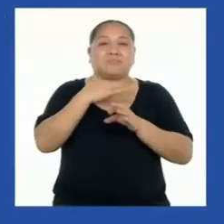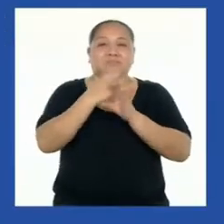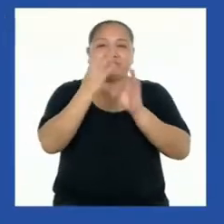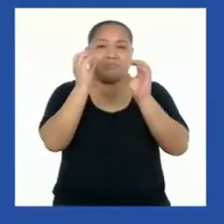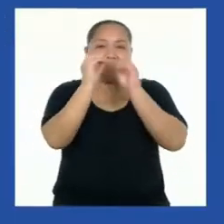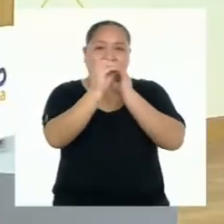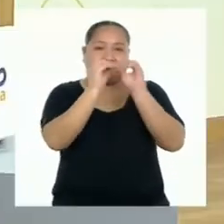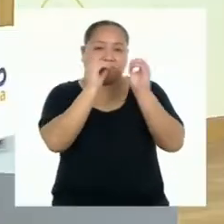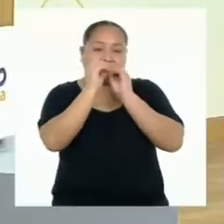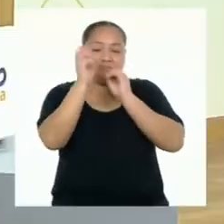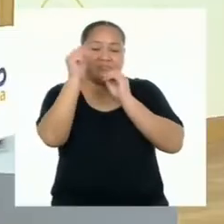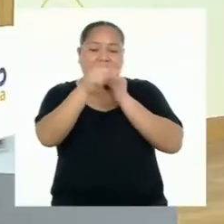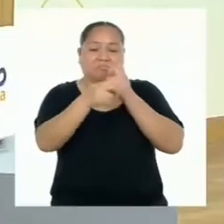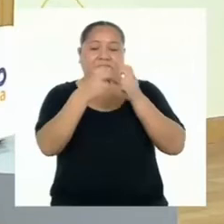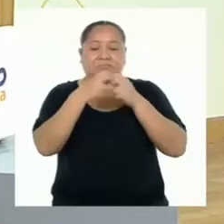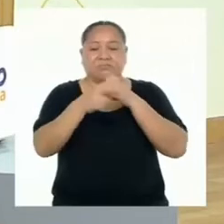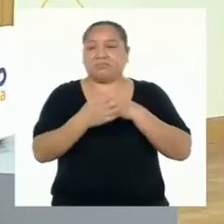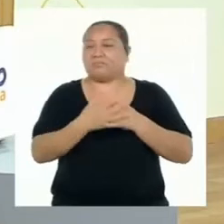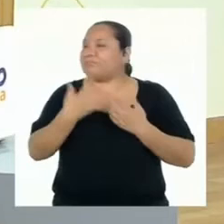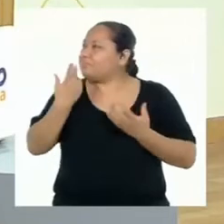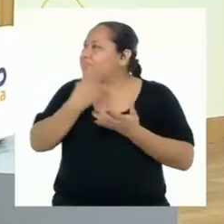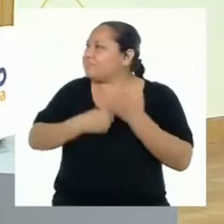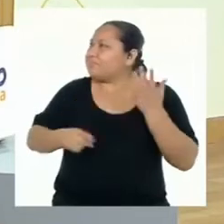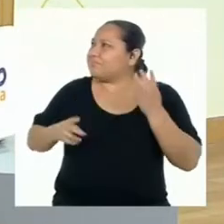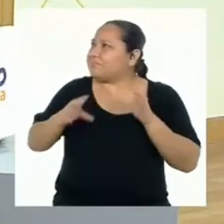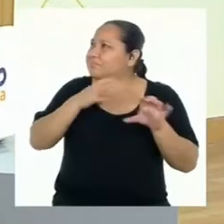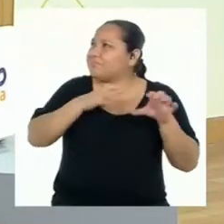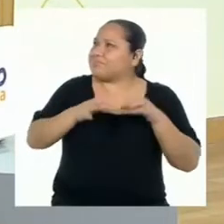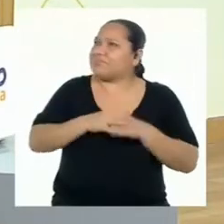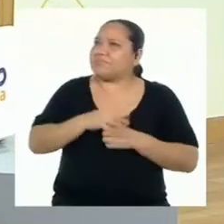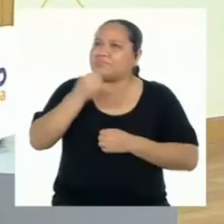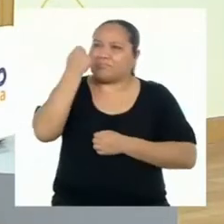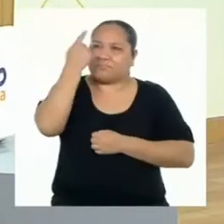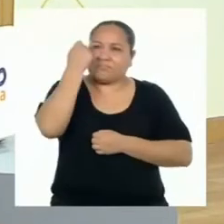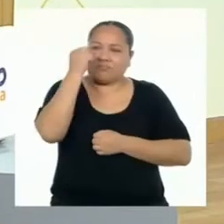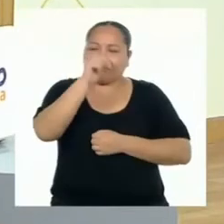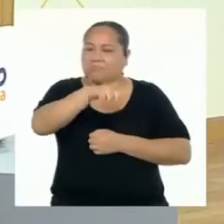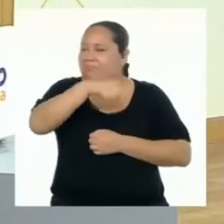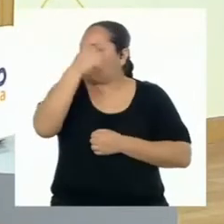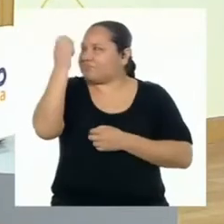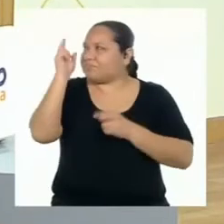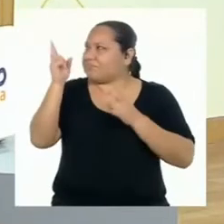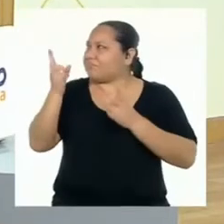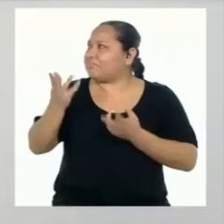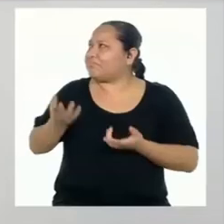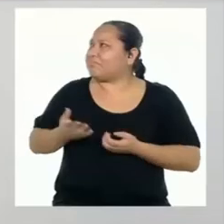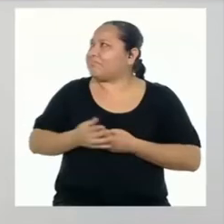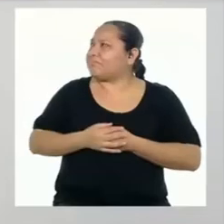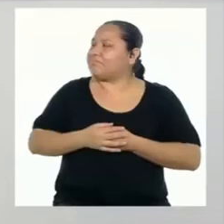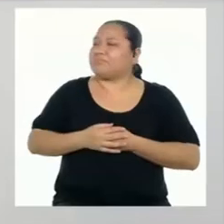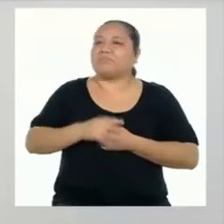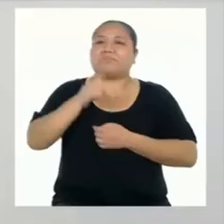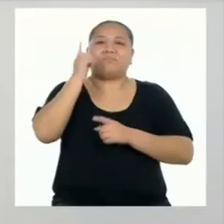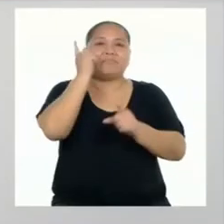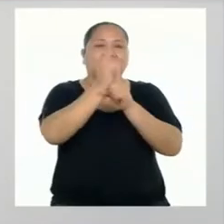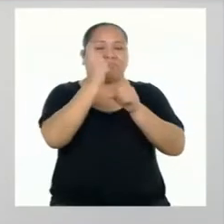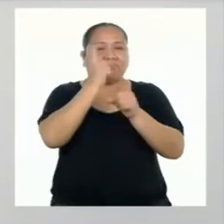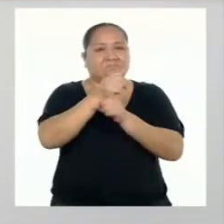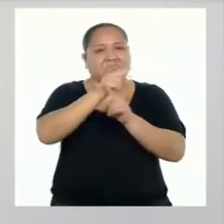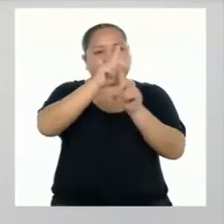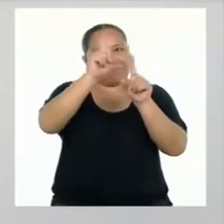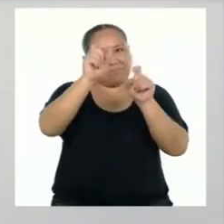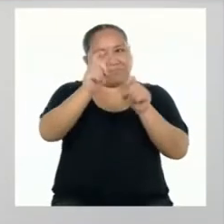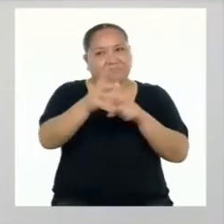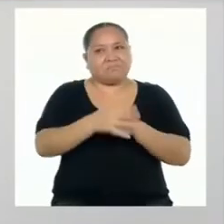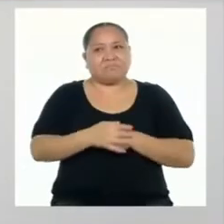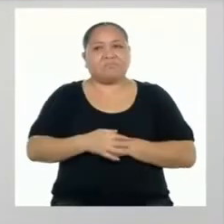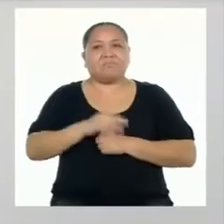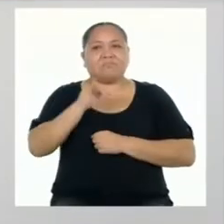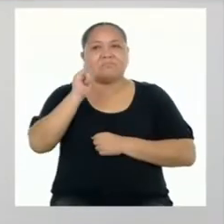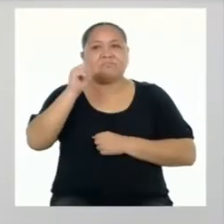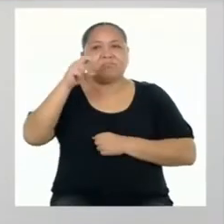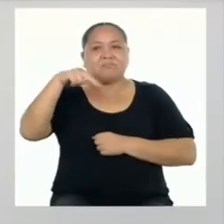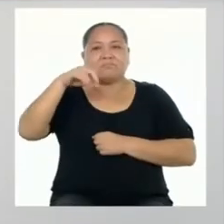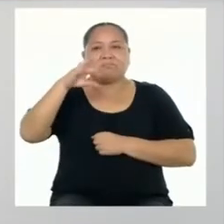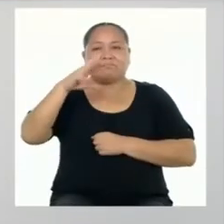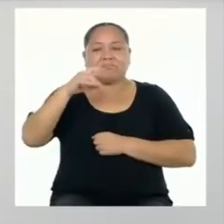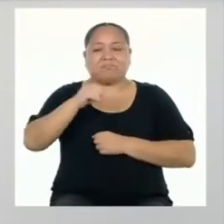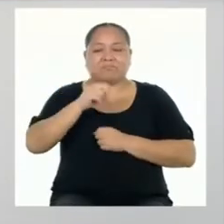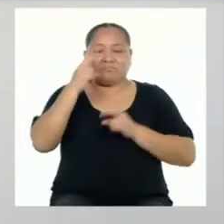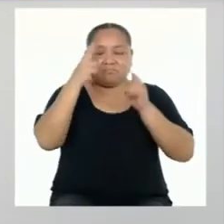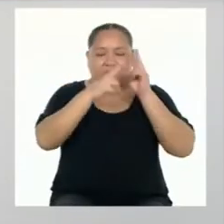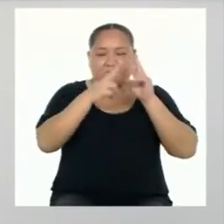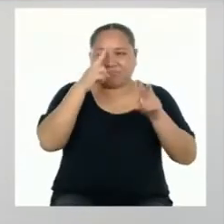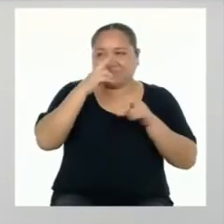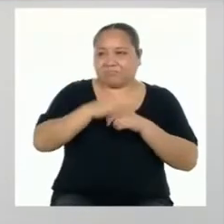conflicto. ¿Qué podemos hacer para comprender a las otras personas, profesora? Excelente pregunta, Yanira.